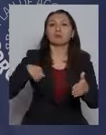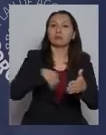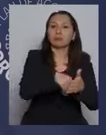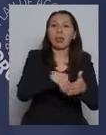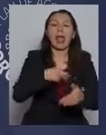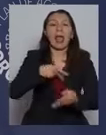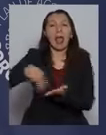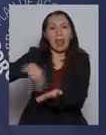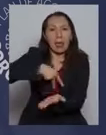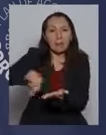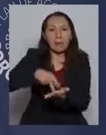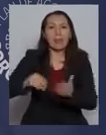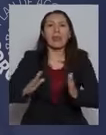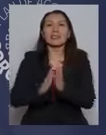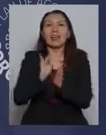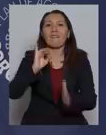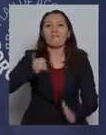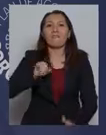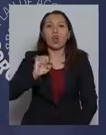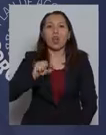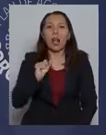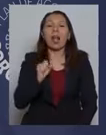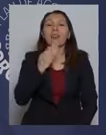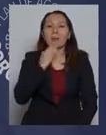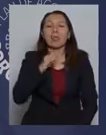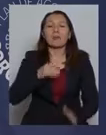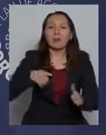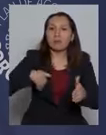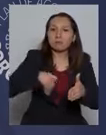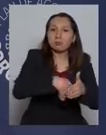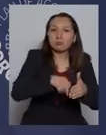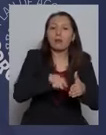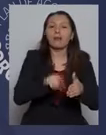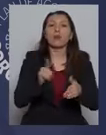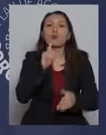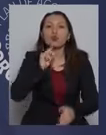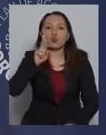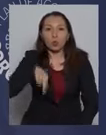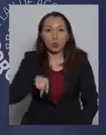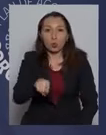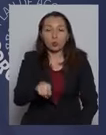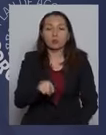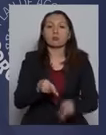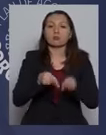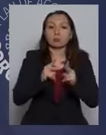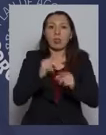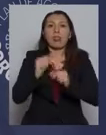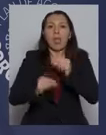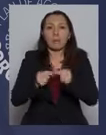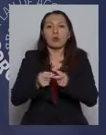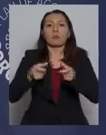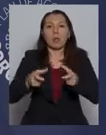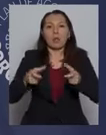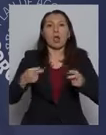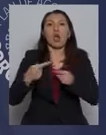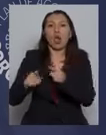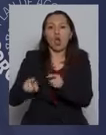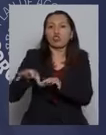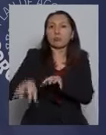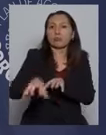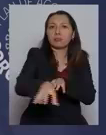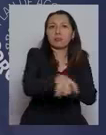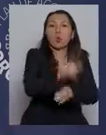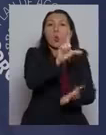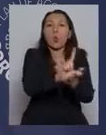de Alameda, San Borja y Terminal Sur. Y estos se habilitarán en forma progresiva en los otros